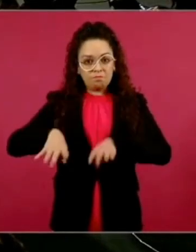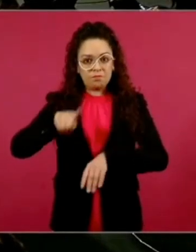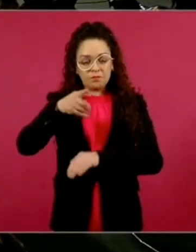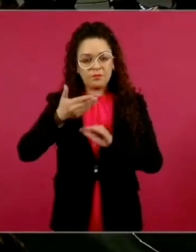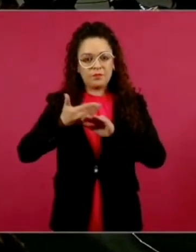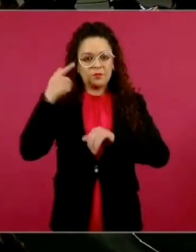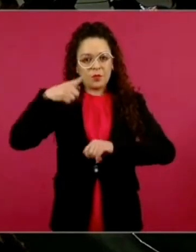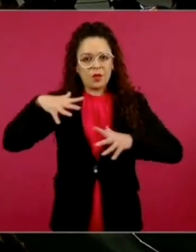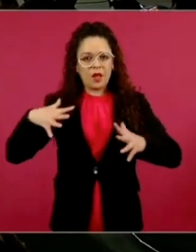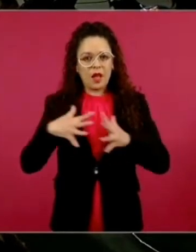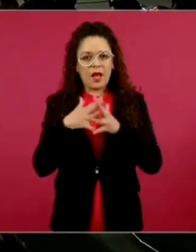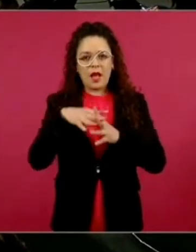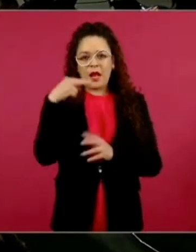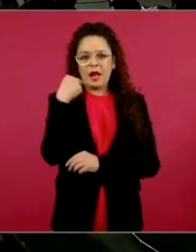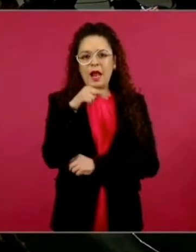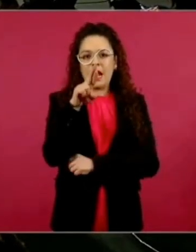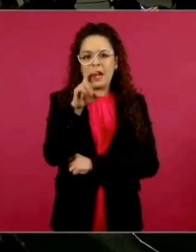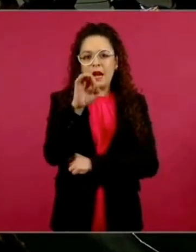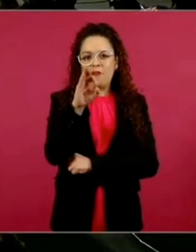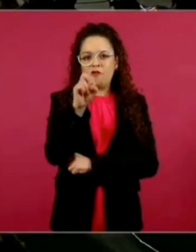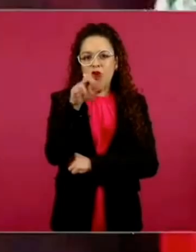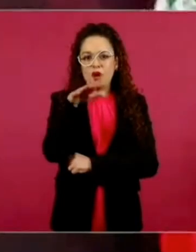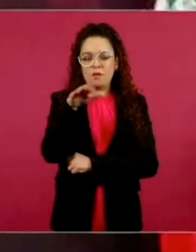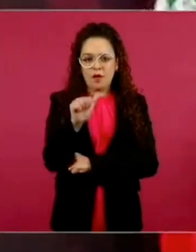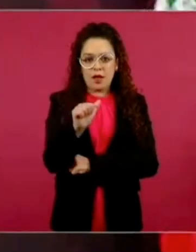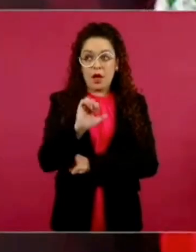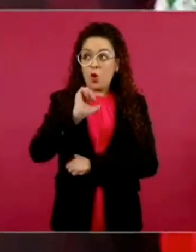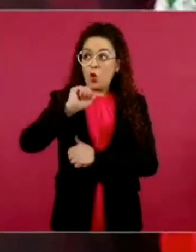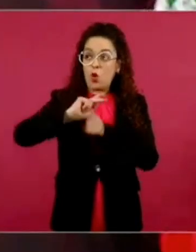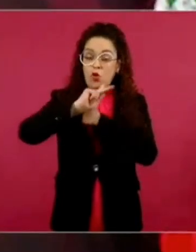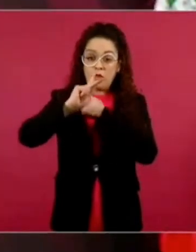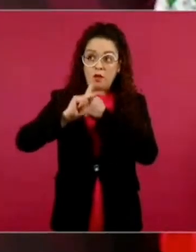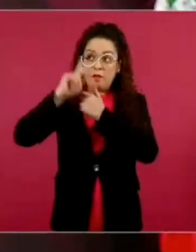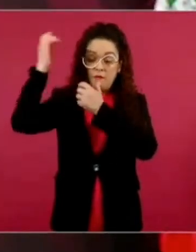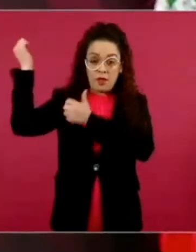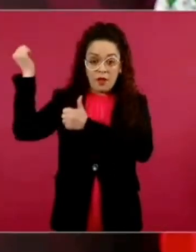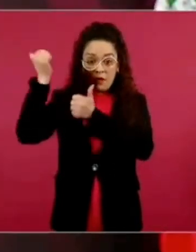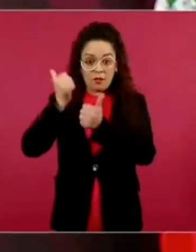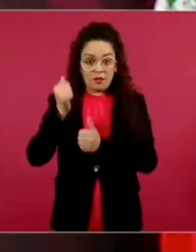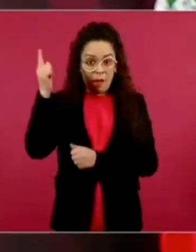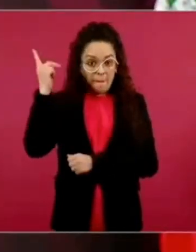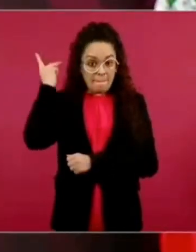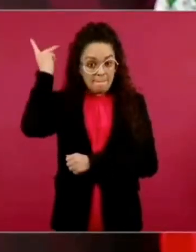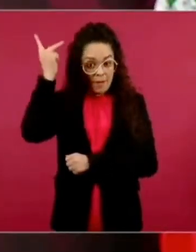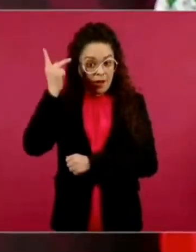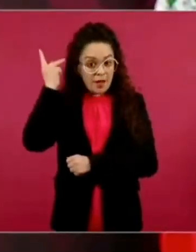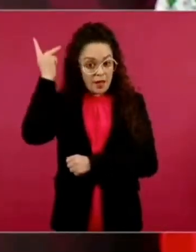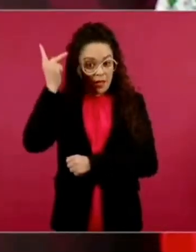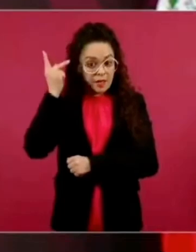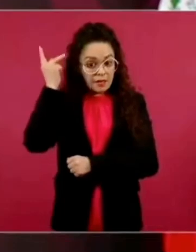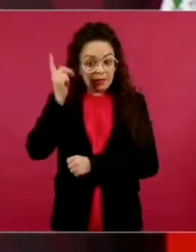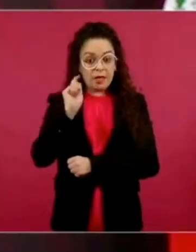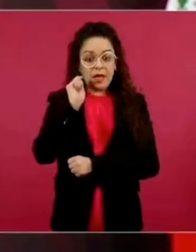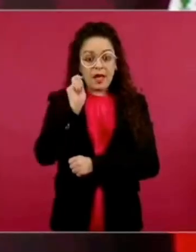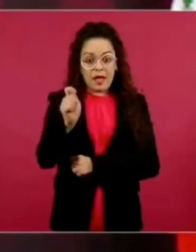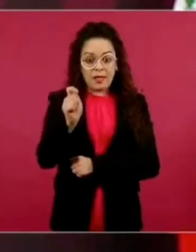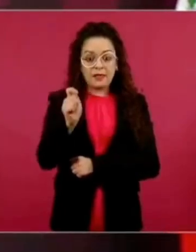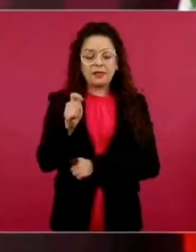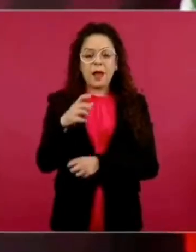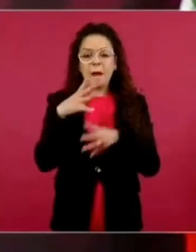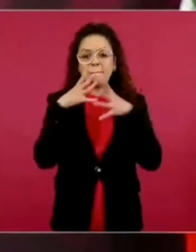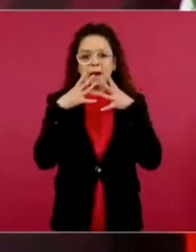Reforma y trajeron del extranjero al príncipe Maximiliano, ya hablé de que lo fueron a buscar,